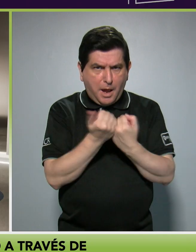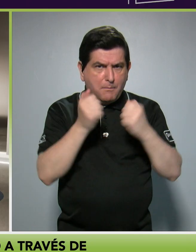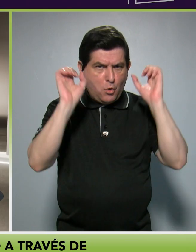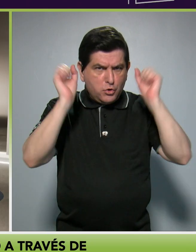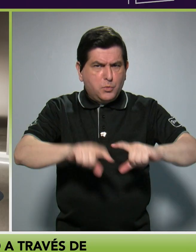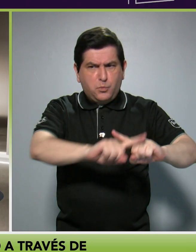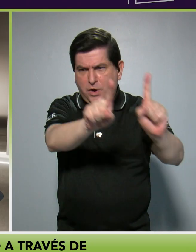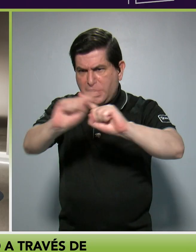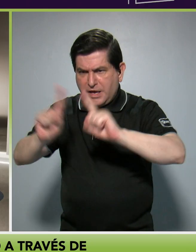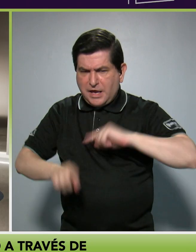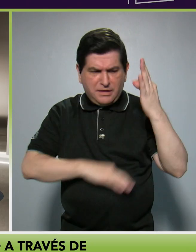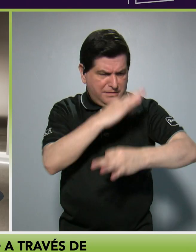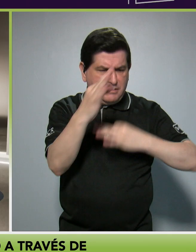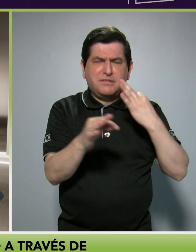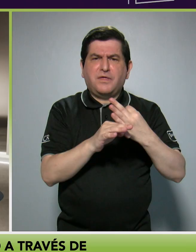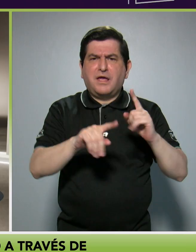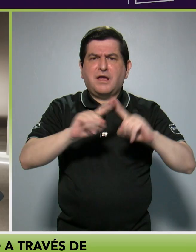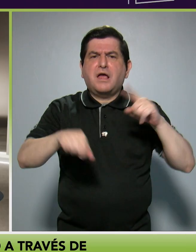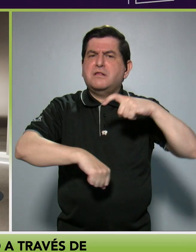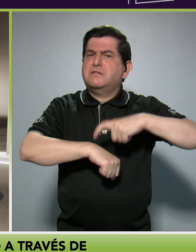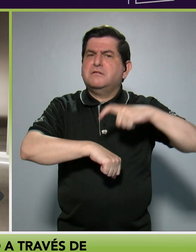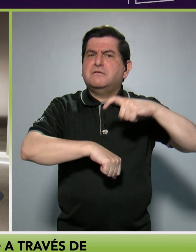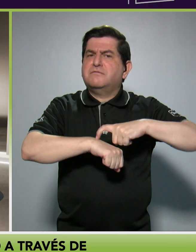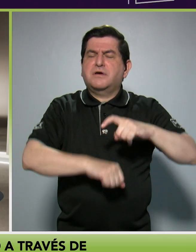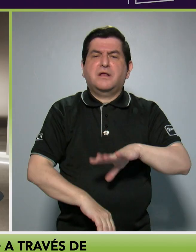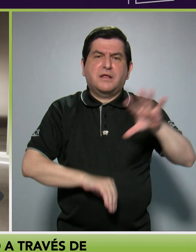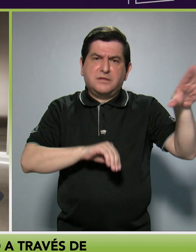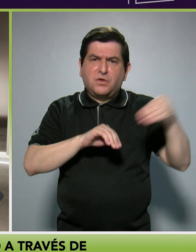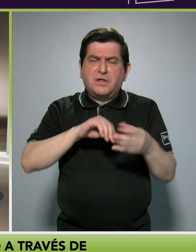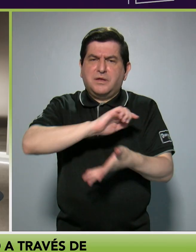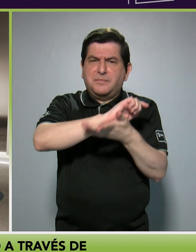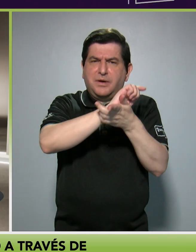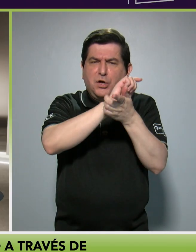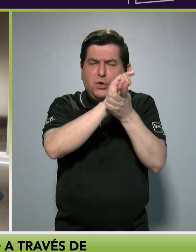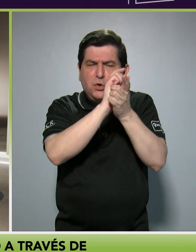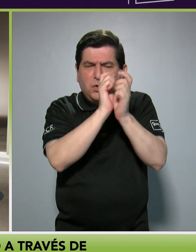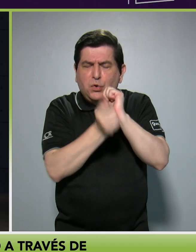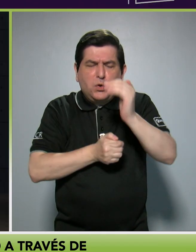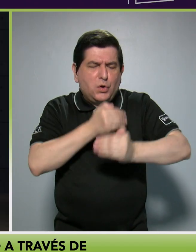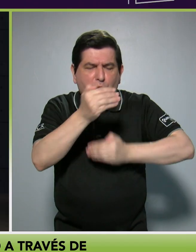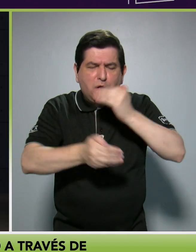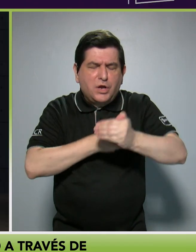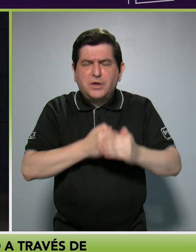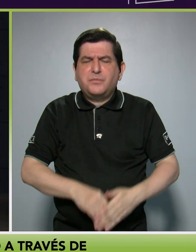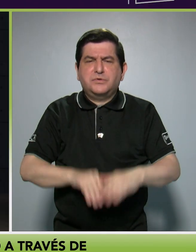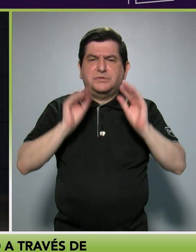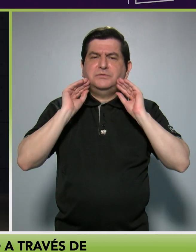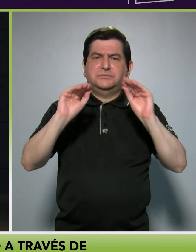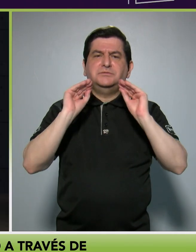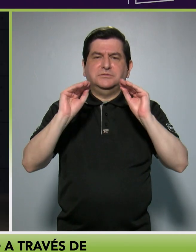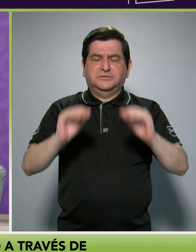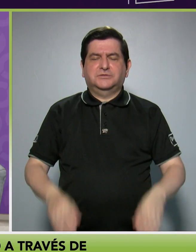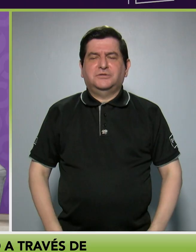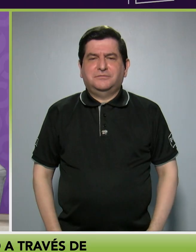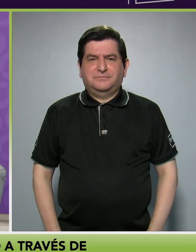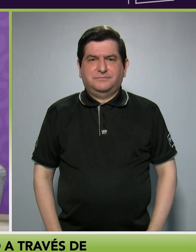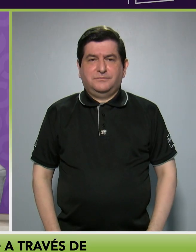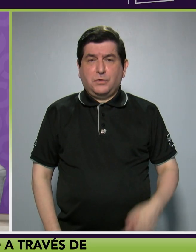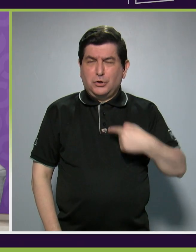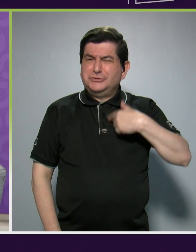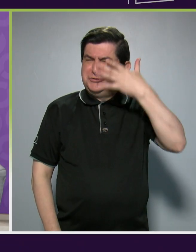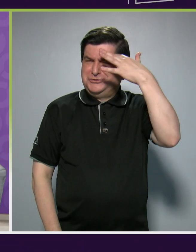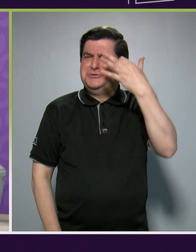de diferente índole y en diferentes momentos, y además ir cambiando a lo largo de la trayectoria educativa. En este caso, yo sí